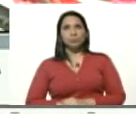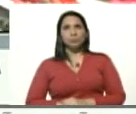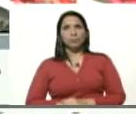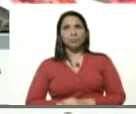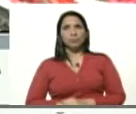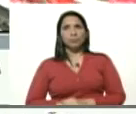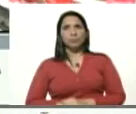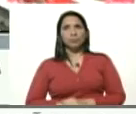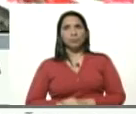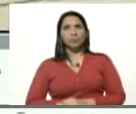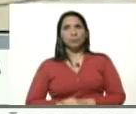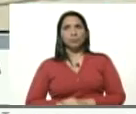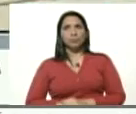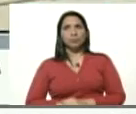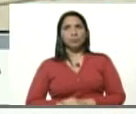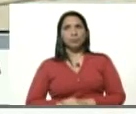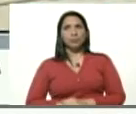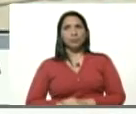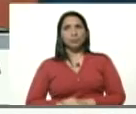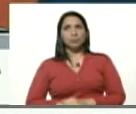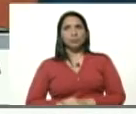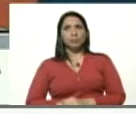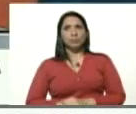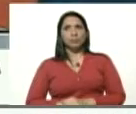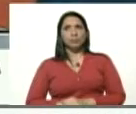callado el loco se va.